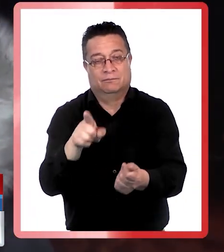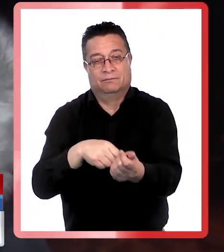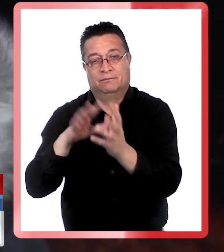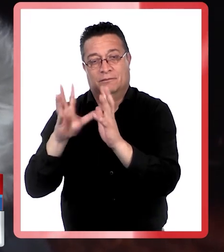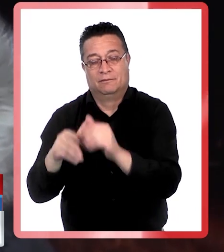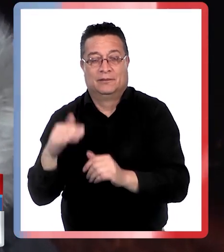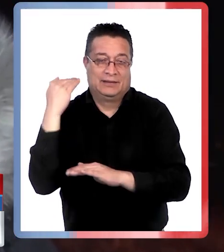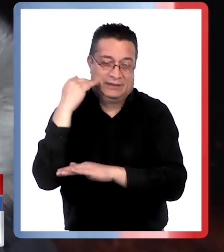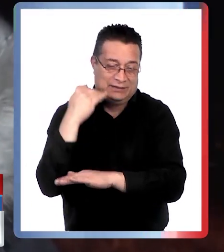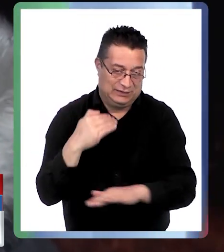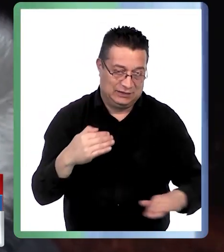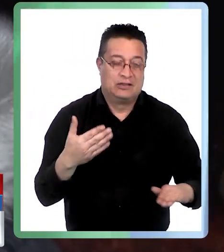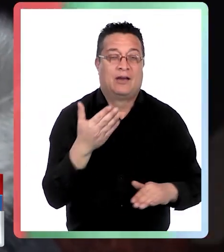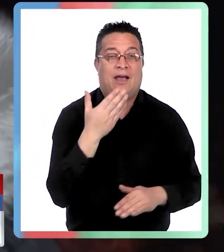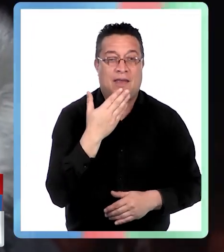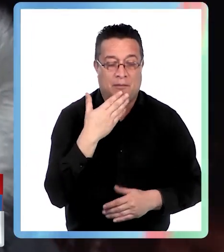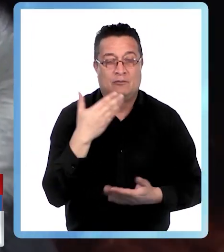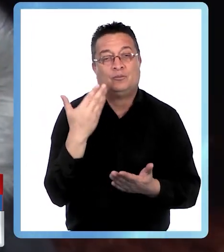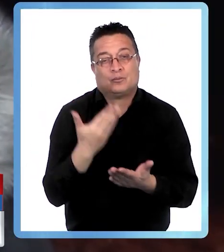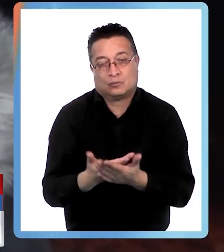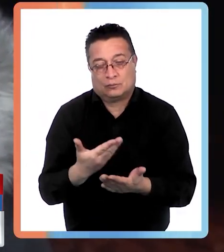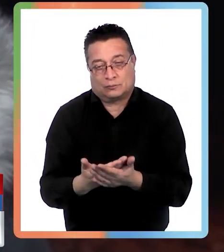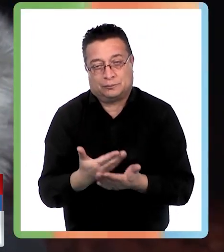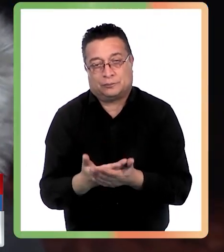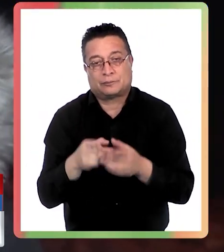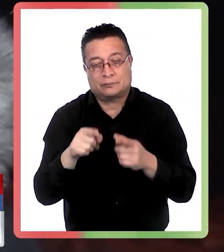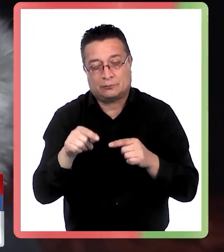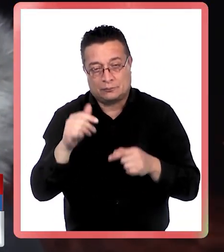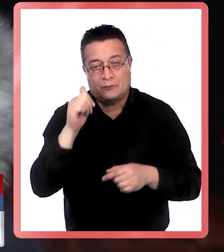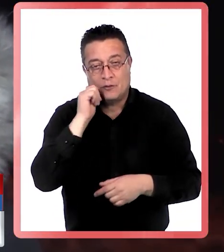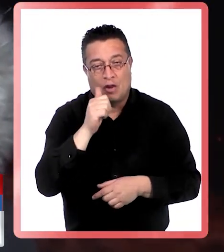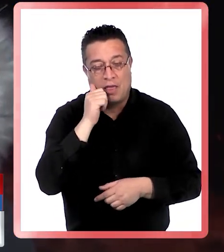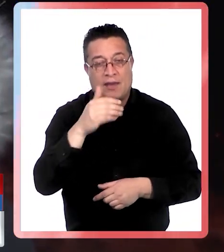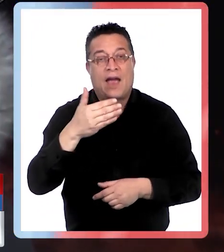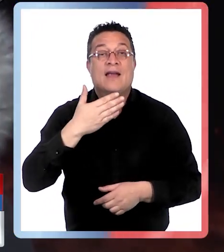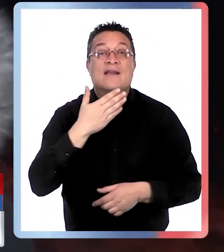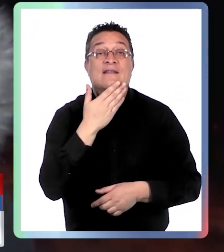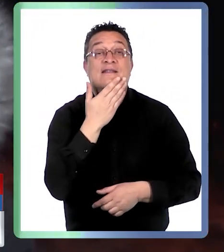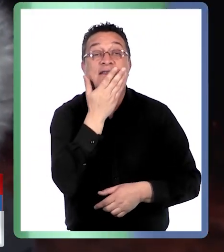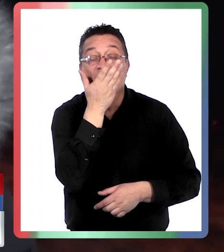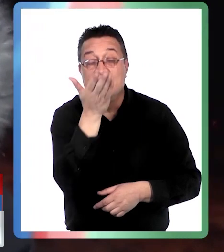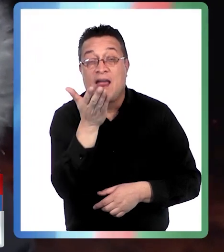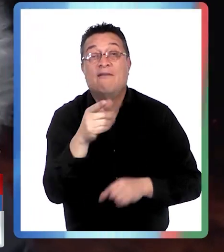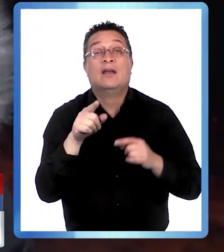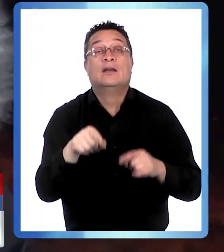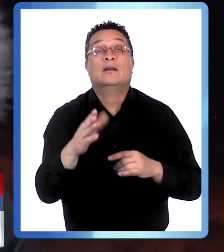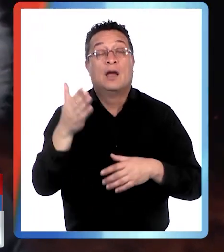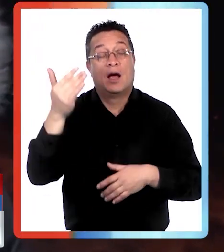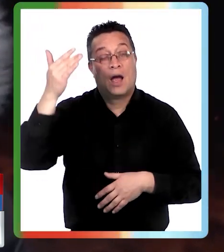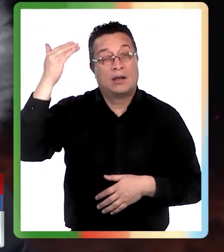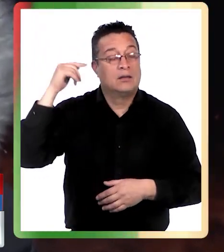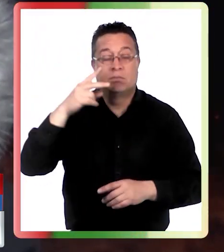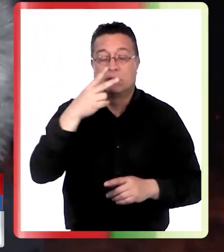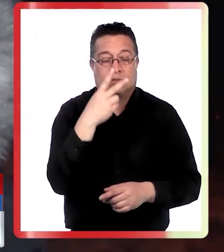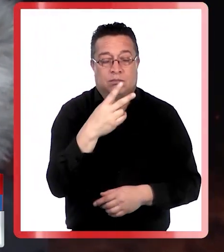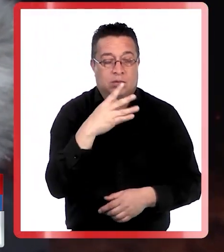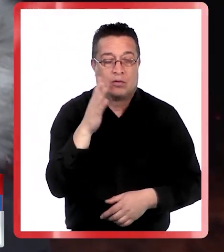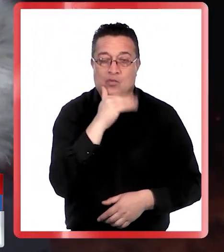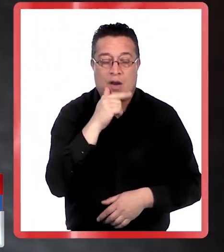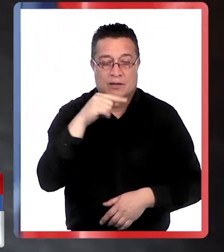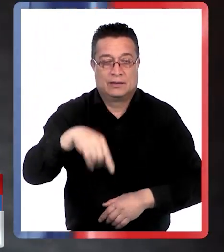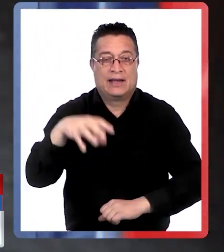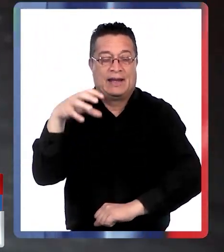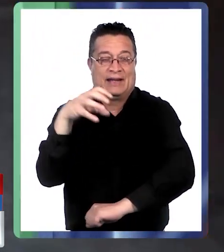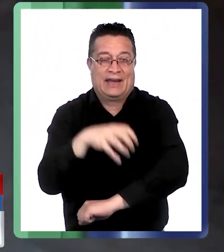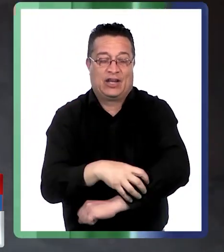sobre todo los niños y aprovechar esta estos días de nieve que que que que hace tiempo que no se veían acá en la región